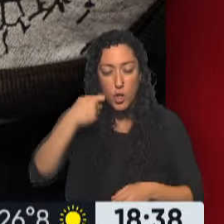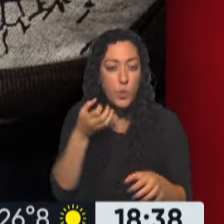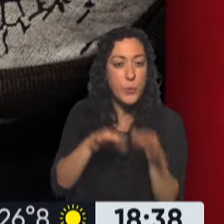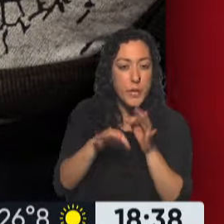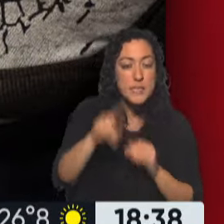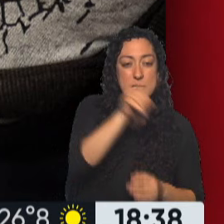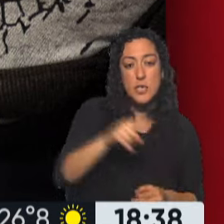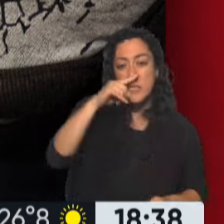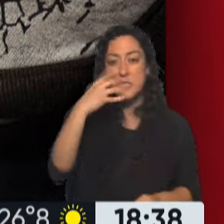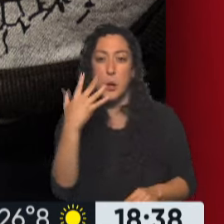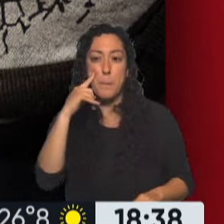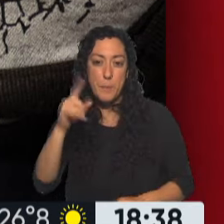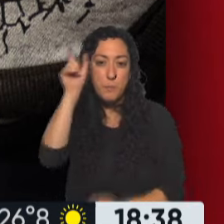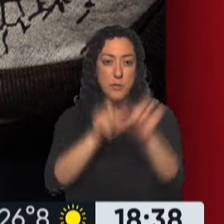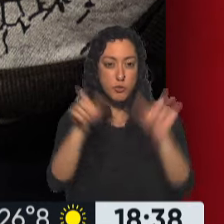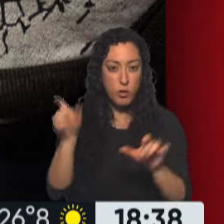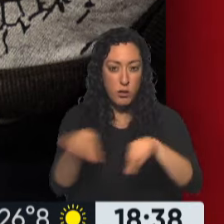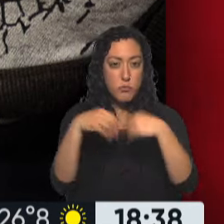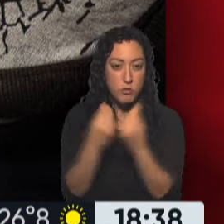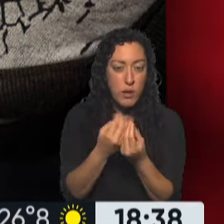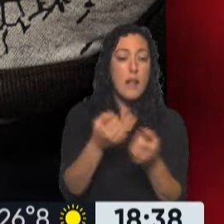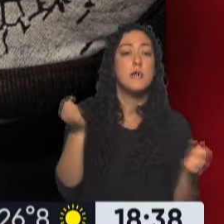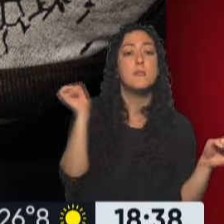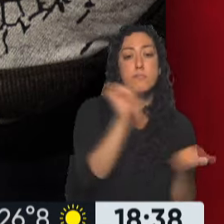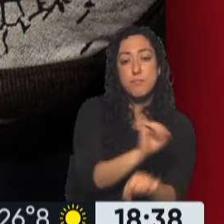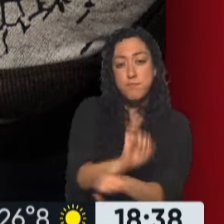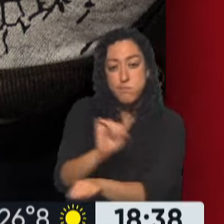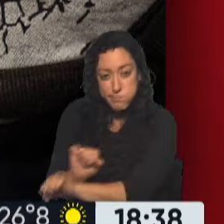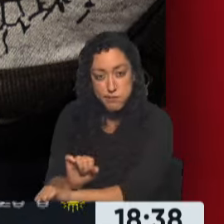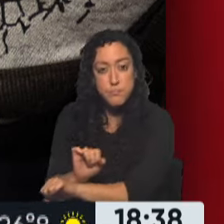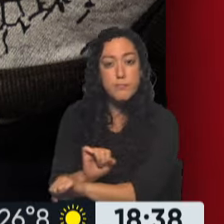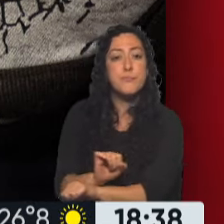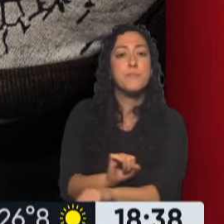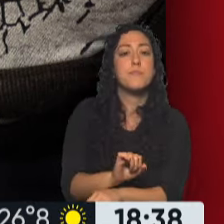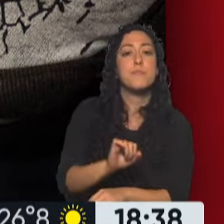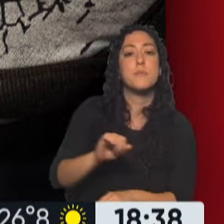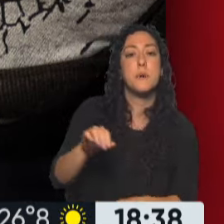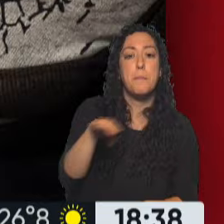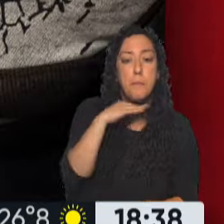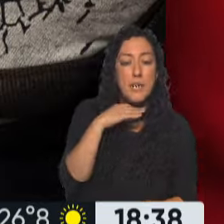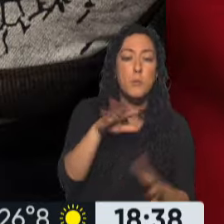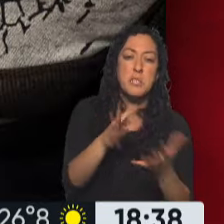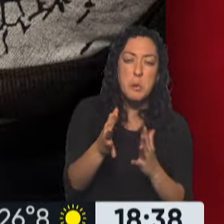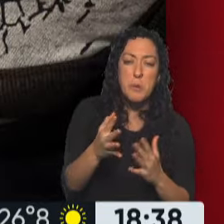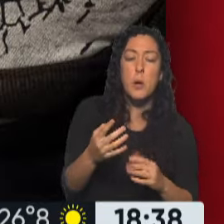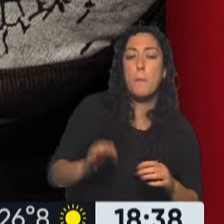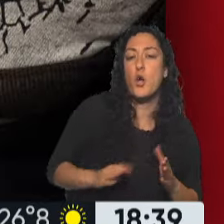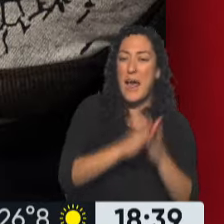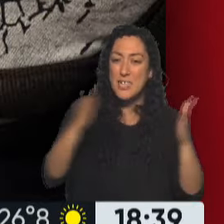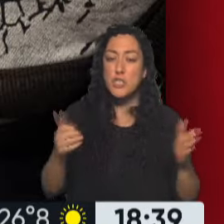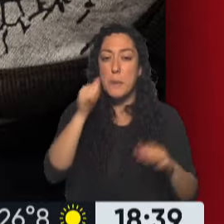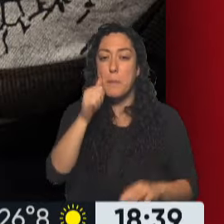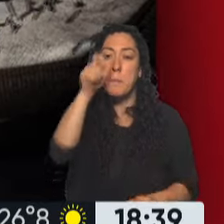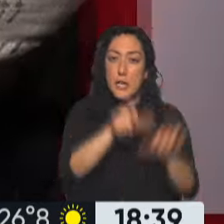asciende a 175 mil personas. La tasa de encarcelamiento, el Estado mexicano detiene alrededor de 6.000 miembros por